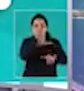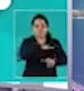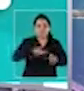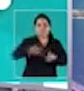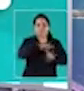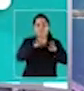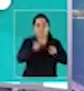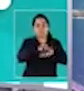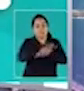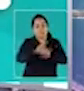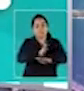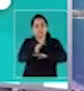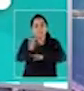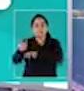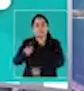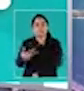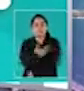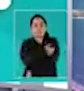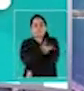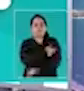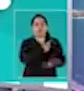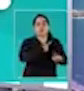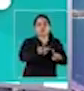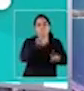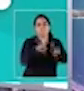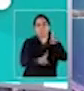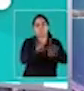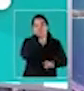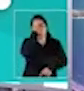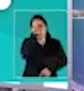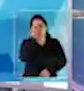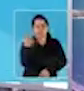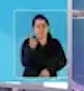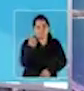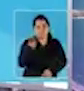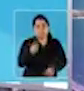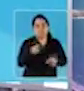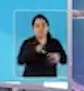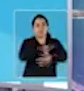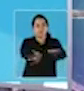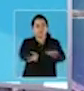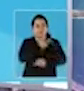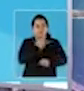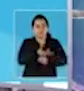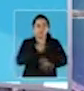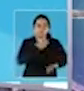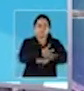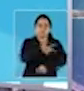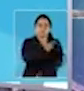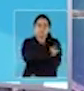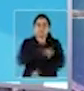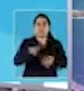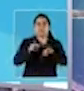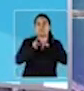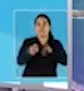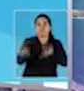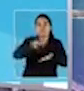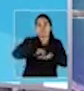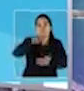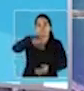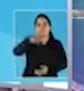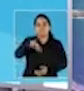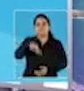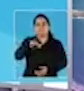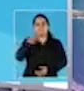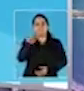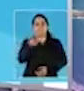recordar, y digo recordar porque durante la pandemia fuimos muy incisivos en este tema, fuimos muy intensos en dar esta información a la